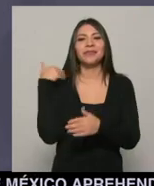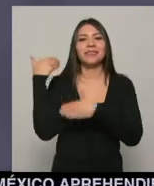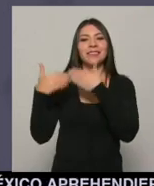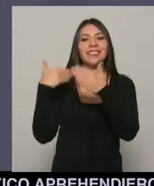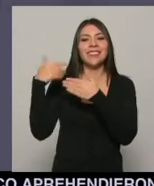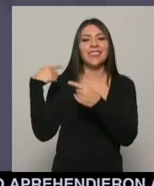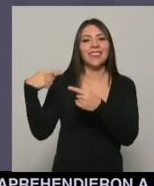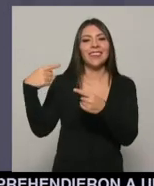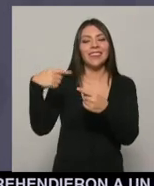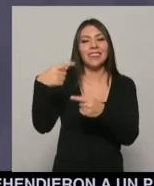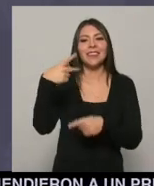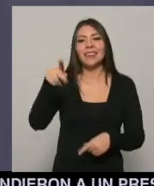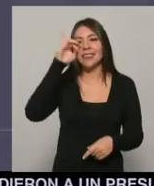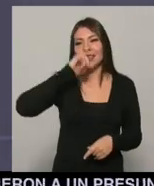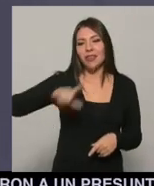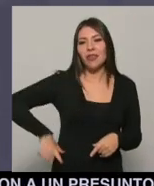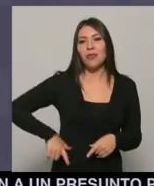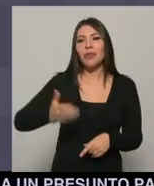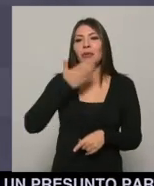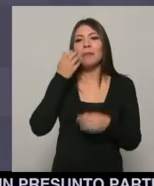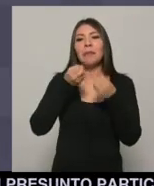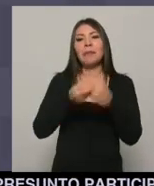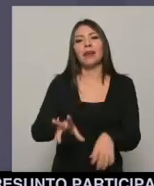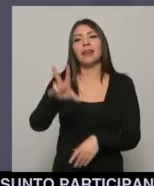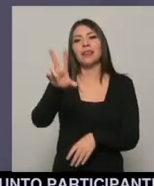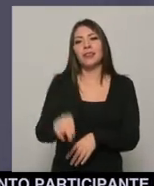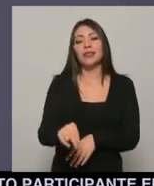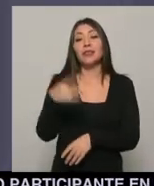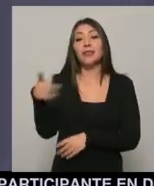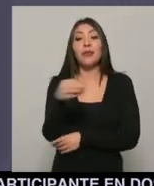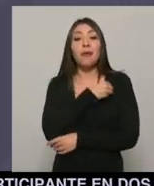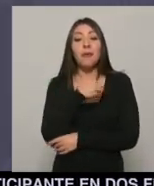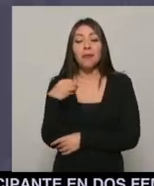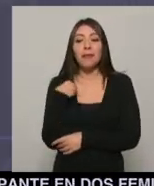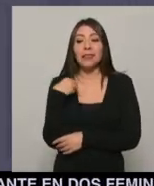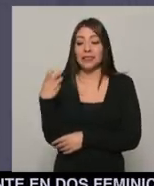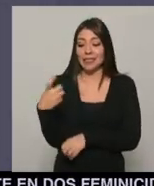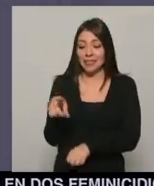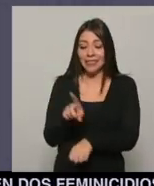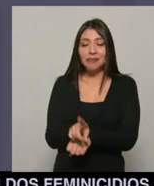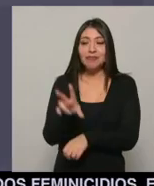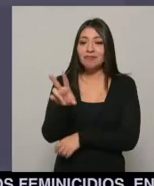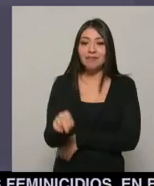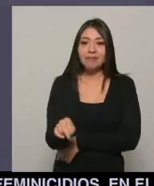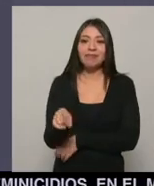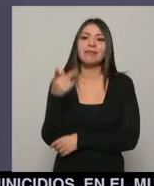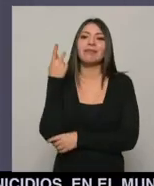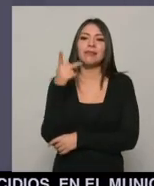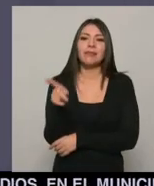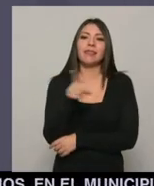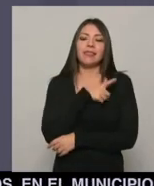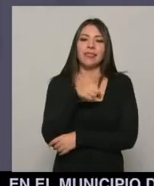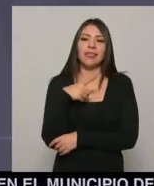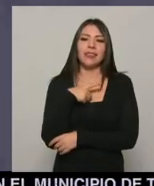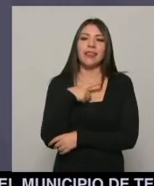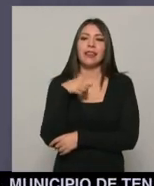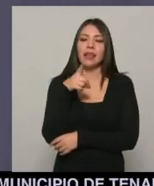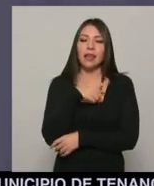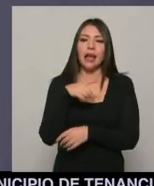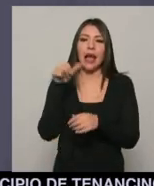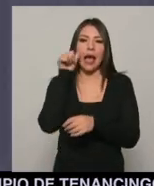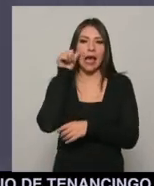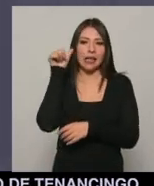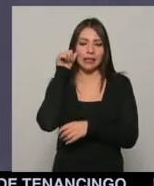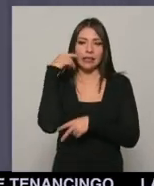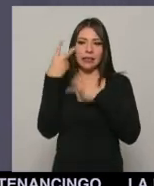con otros jefes de gobierno, aunque no tiene la obligación de hacerlo exactamente ese día, pero sí tenía la obligación de presentar un informe por escrito el día de